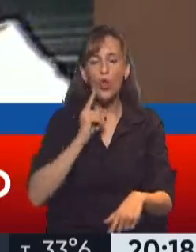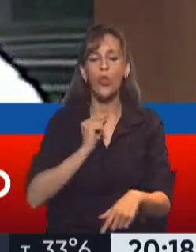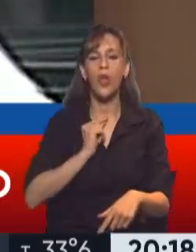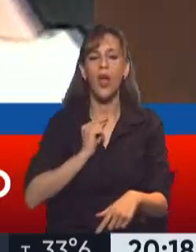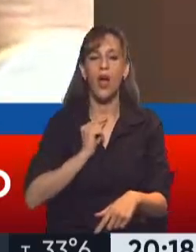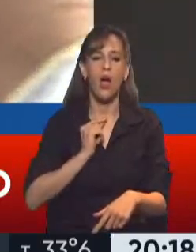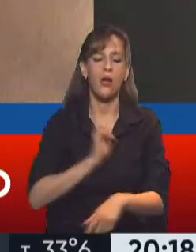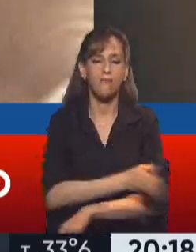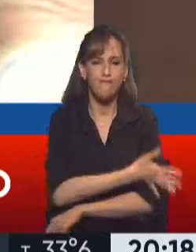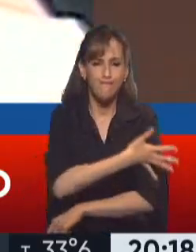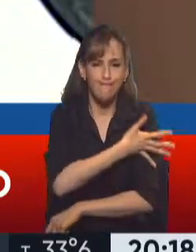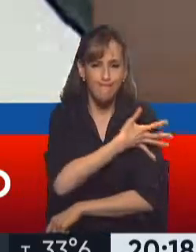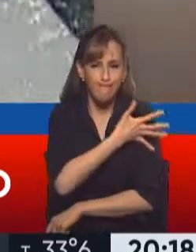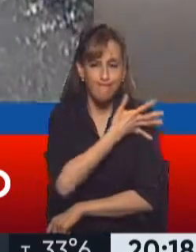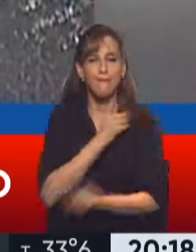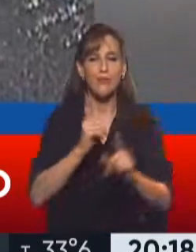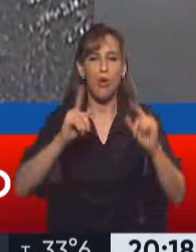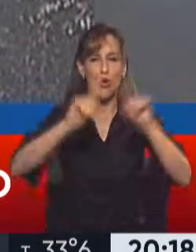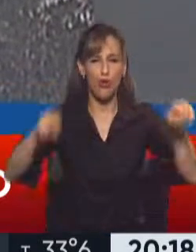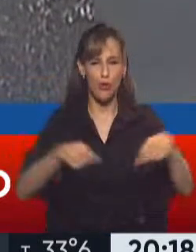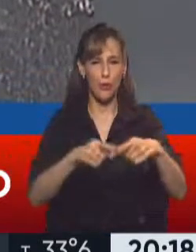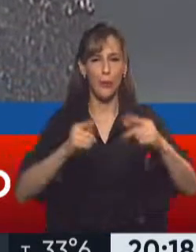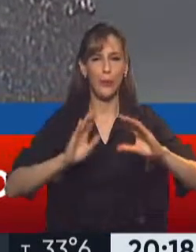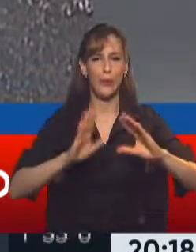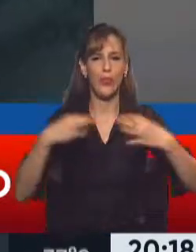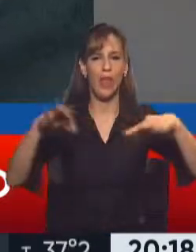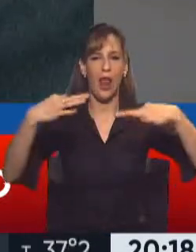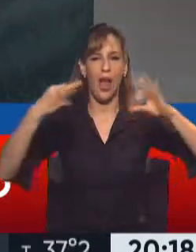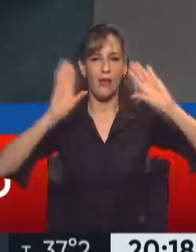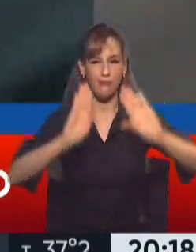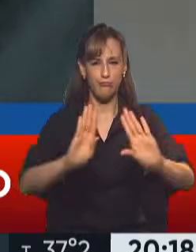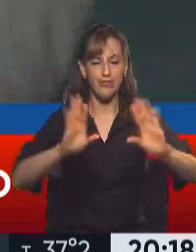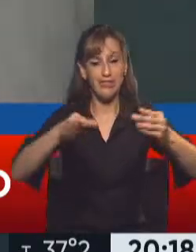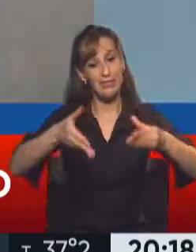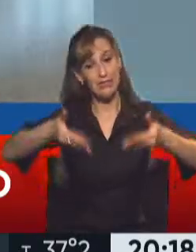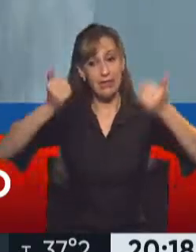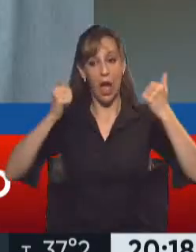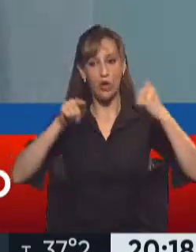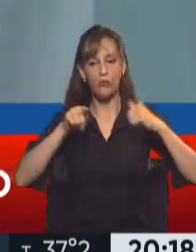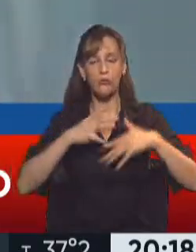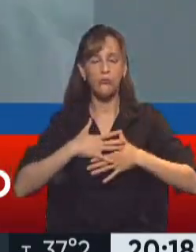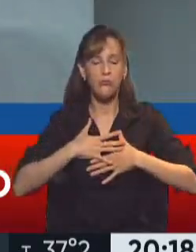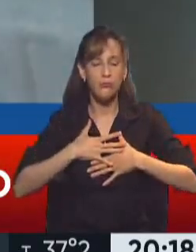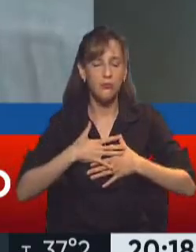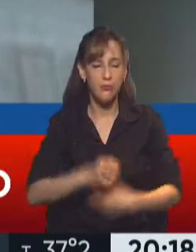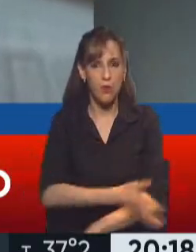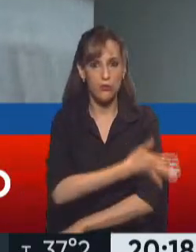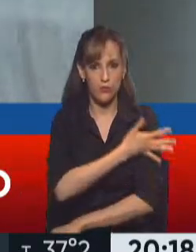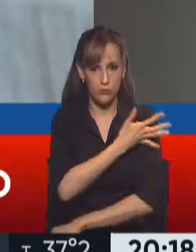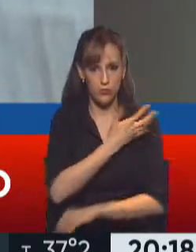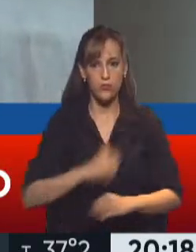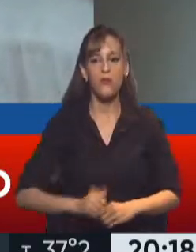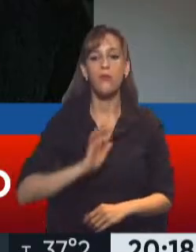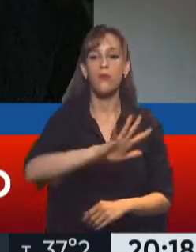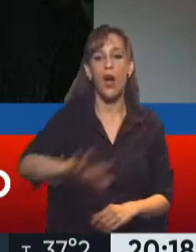saquemos ese trapo que lo va a cubrir y cuando, estar ahí va a ser fuerte. Este barrio, que es